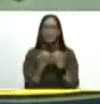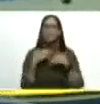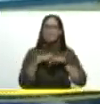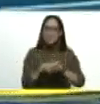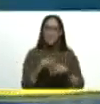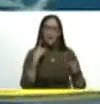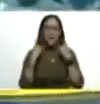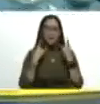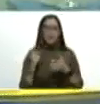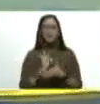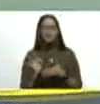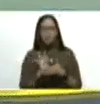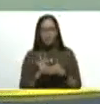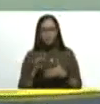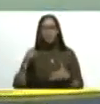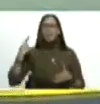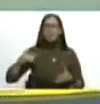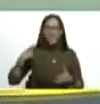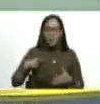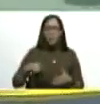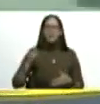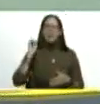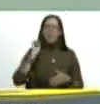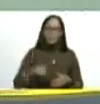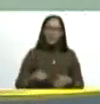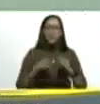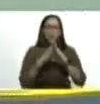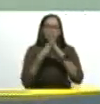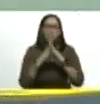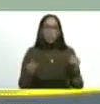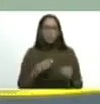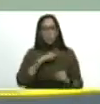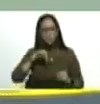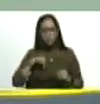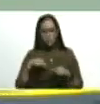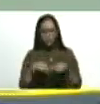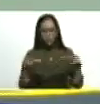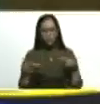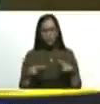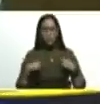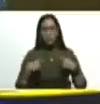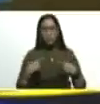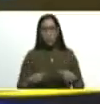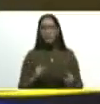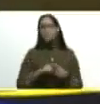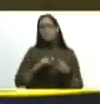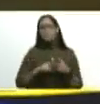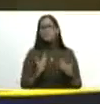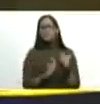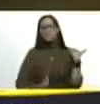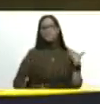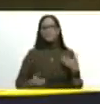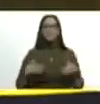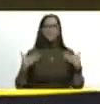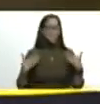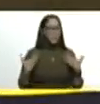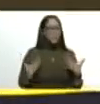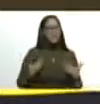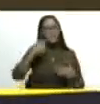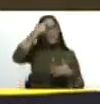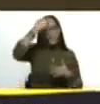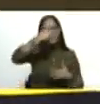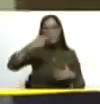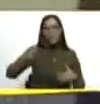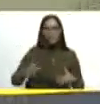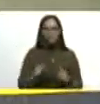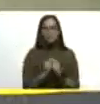activas y funcionando, así tenemos que tener también todos nuestros consultorios populares. Así que, presidente, está muy contenta la población de